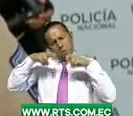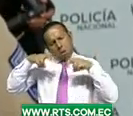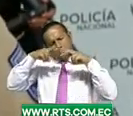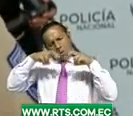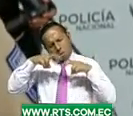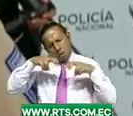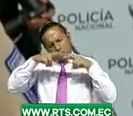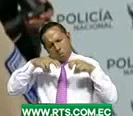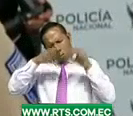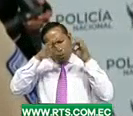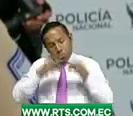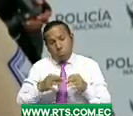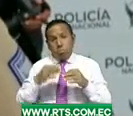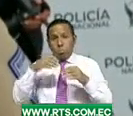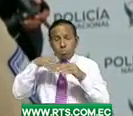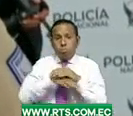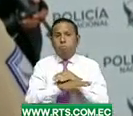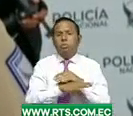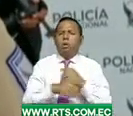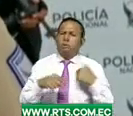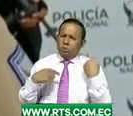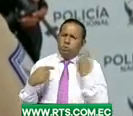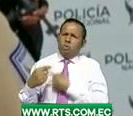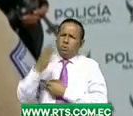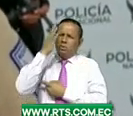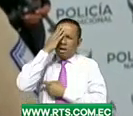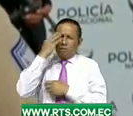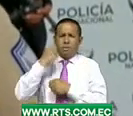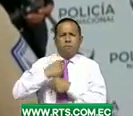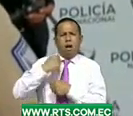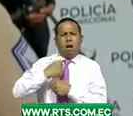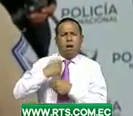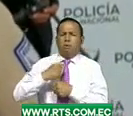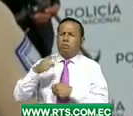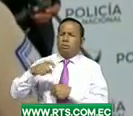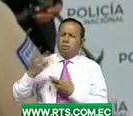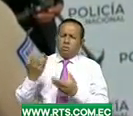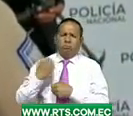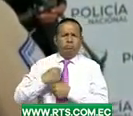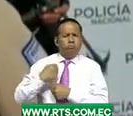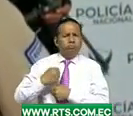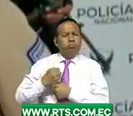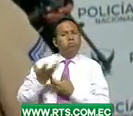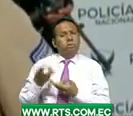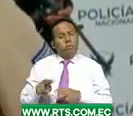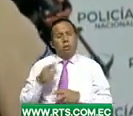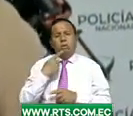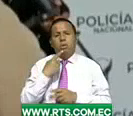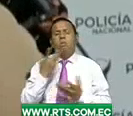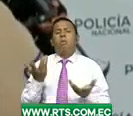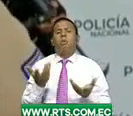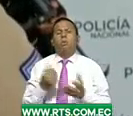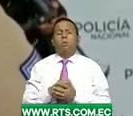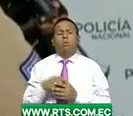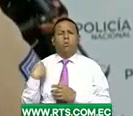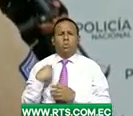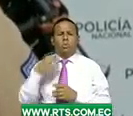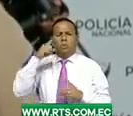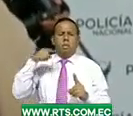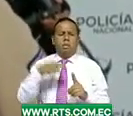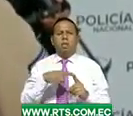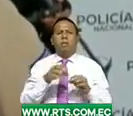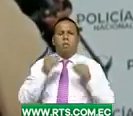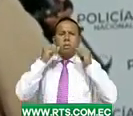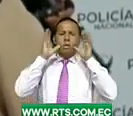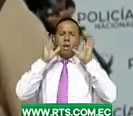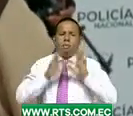información, pero esto es parte de nuestros operativos y de ya también de la situación operativa que nosotros nos hemos propuesto para un diciembre